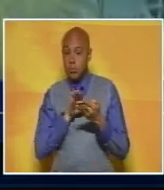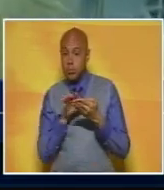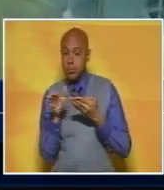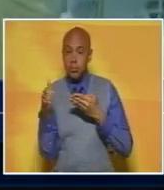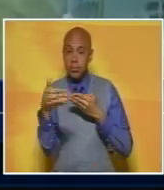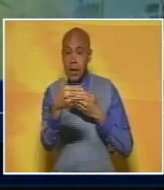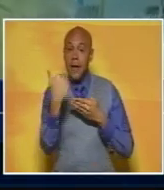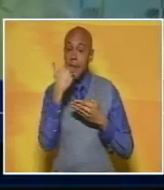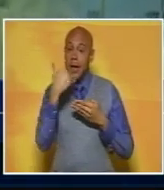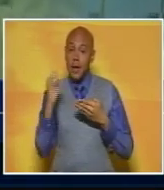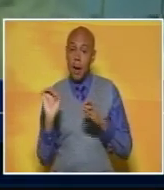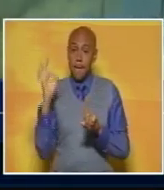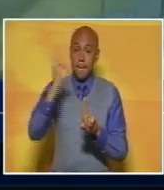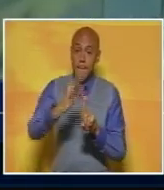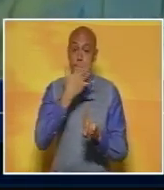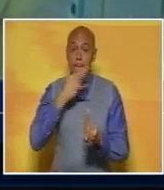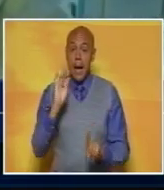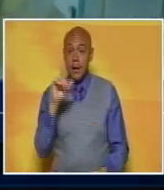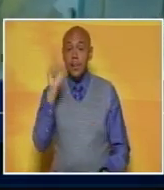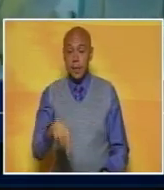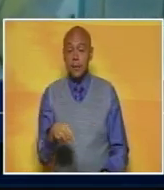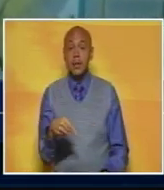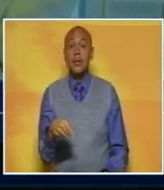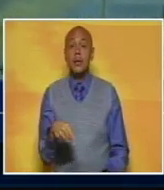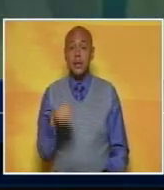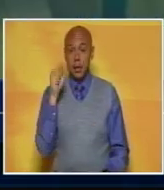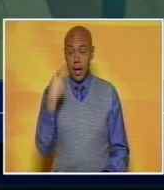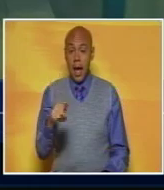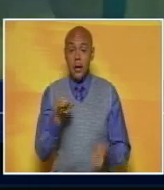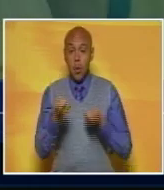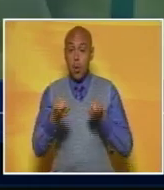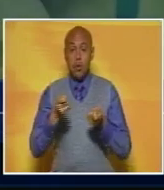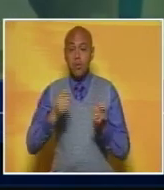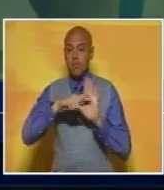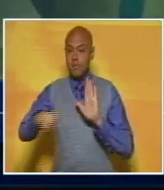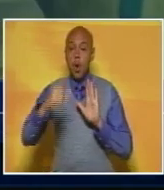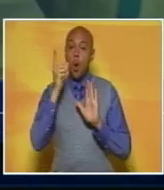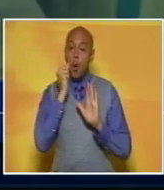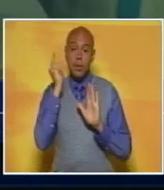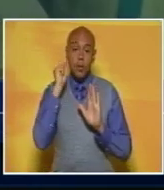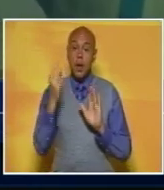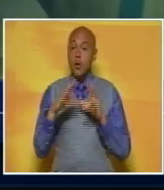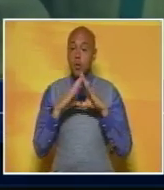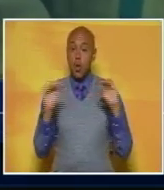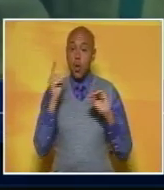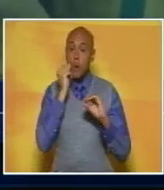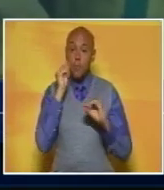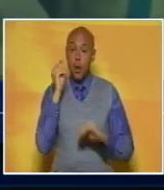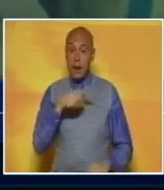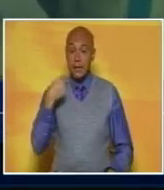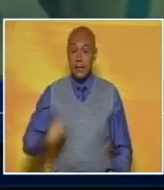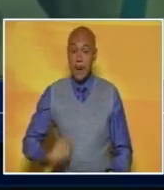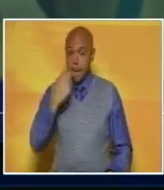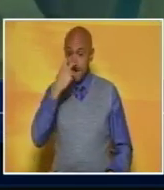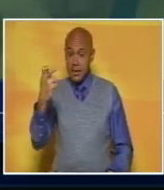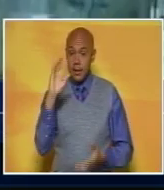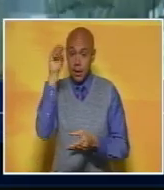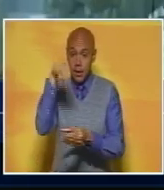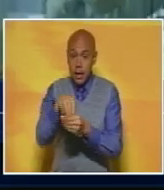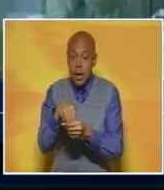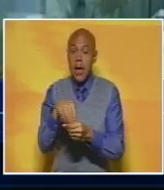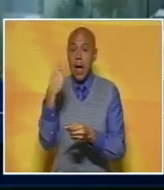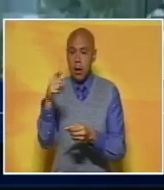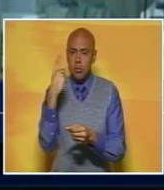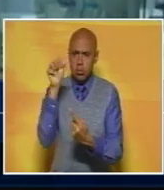en esta región administrativa especial pondrán en cuarentena obligatoria a todos los visitantes procedentes de China continental y también